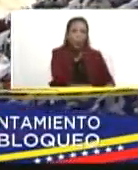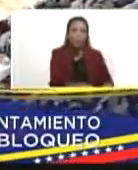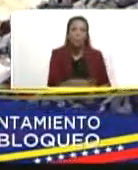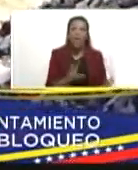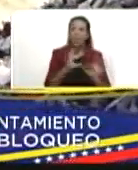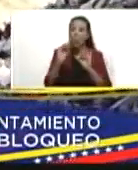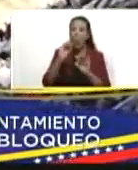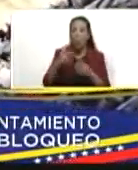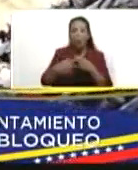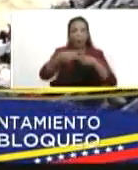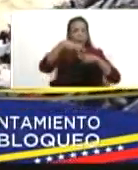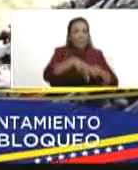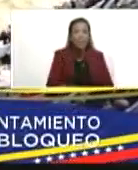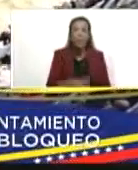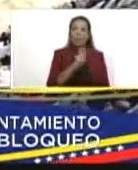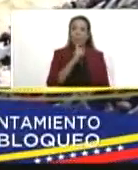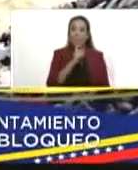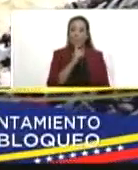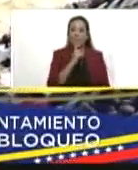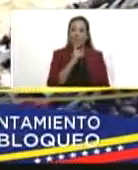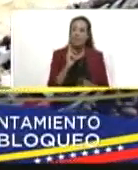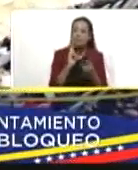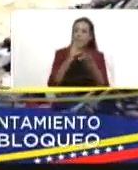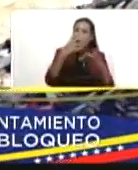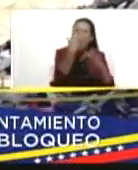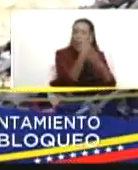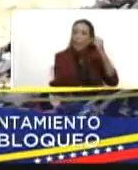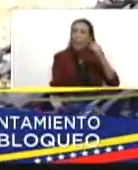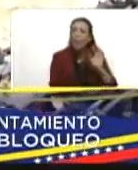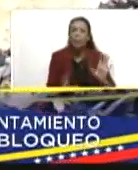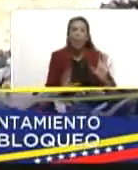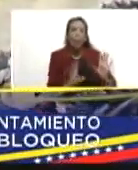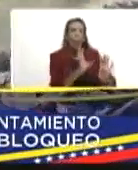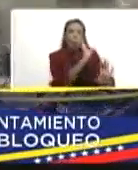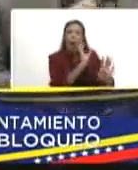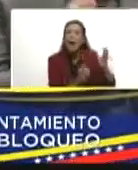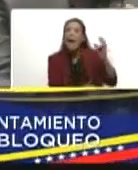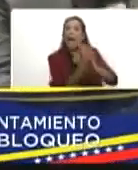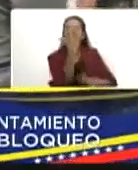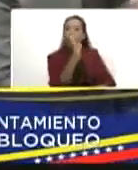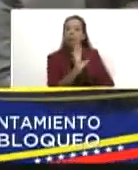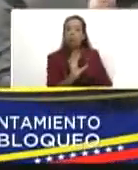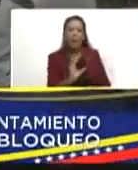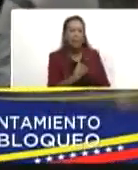a todas las opresiones derivadas del modelo capitalista